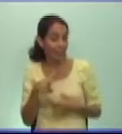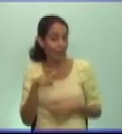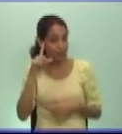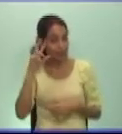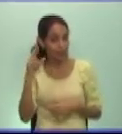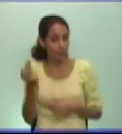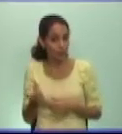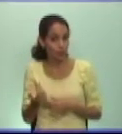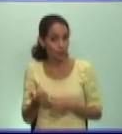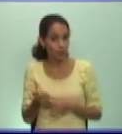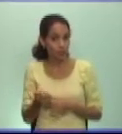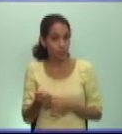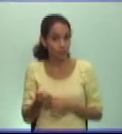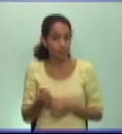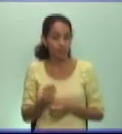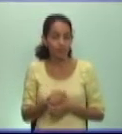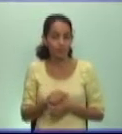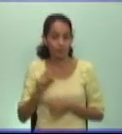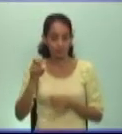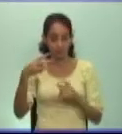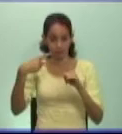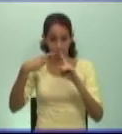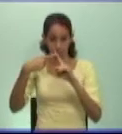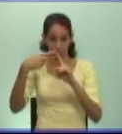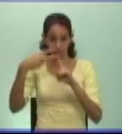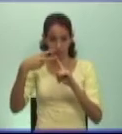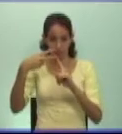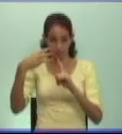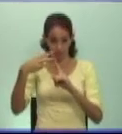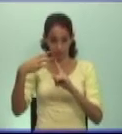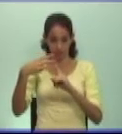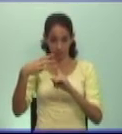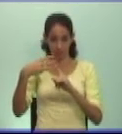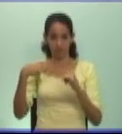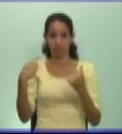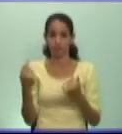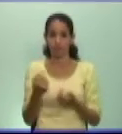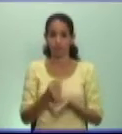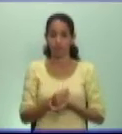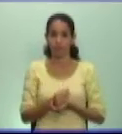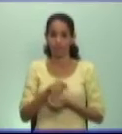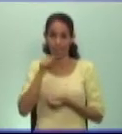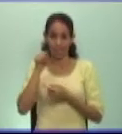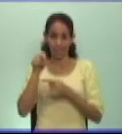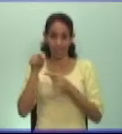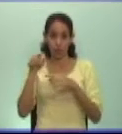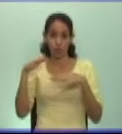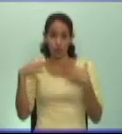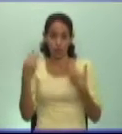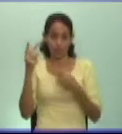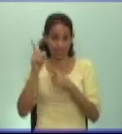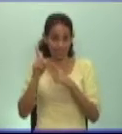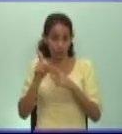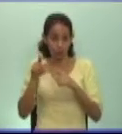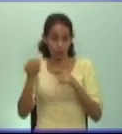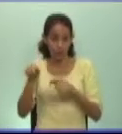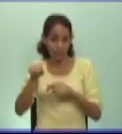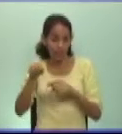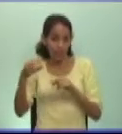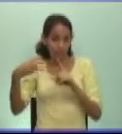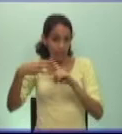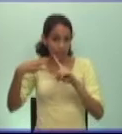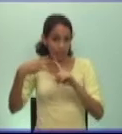nada más: el Mercosur, el Grupo de los Ocho y el Pacto Andino, como tres modelos de esta integración desde el punto de